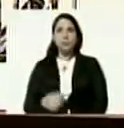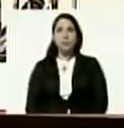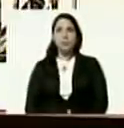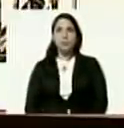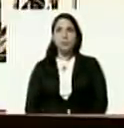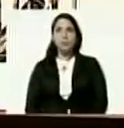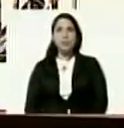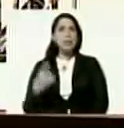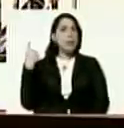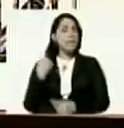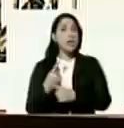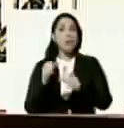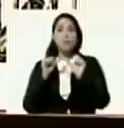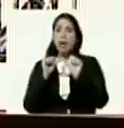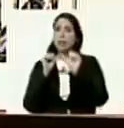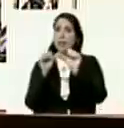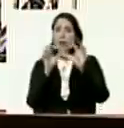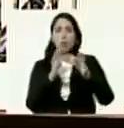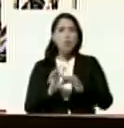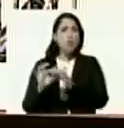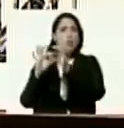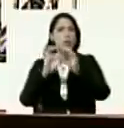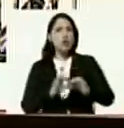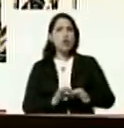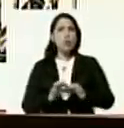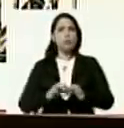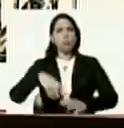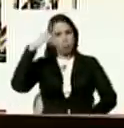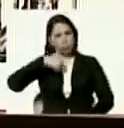que teníamos que mantenernos unidos y firmes.